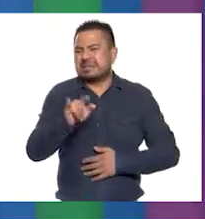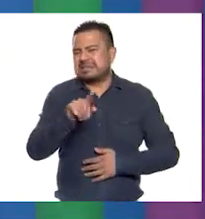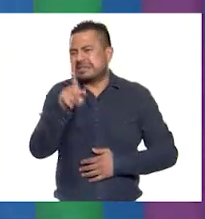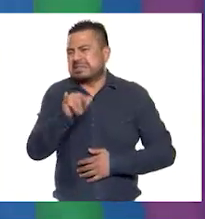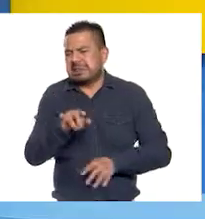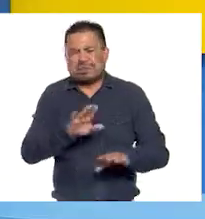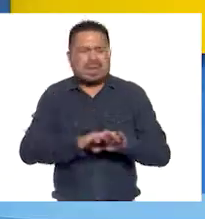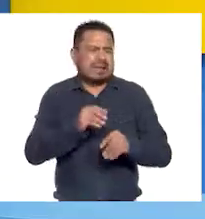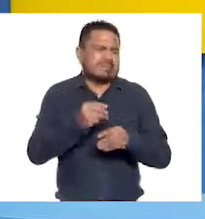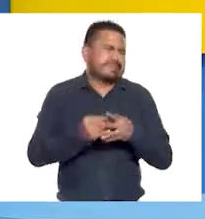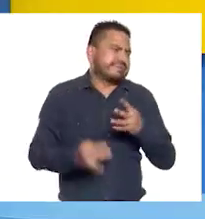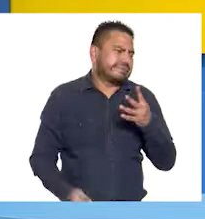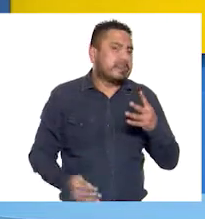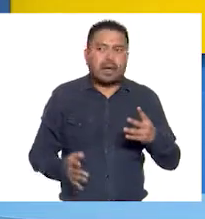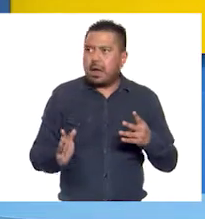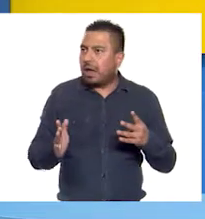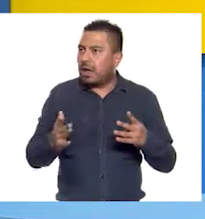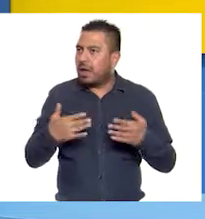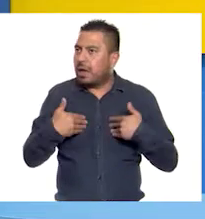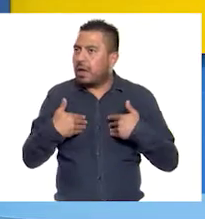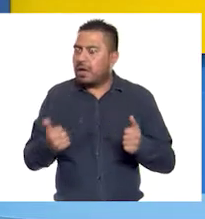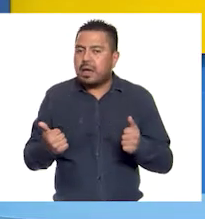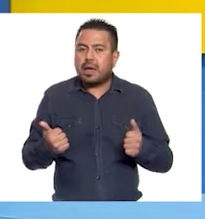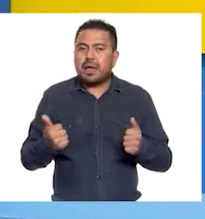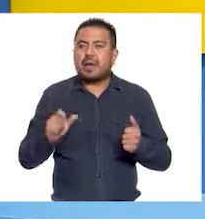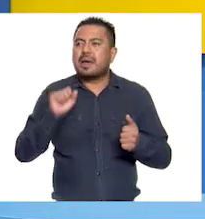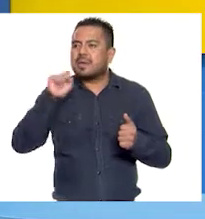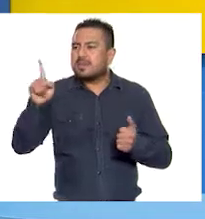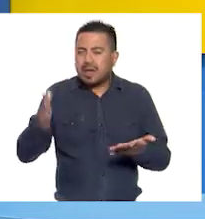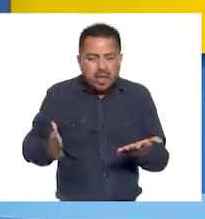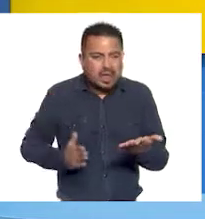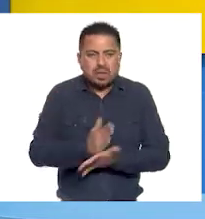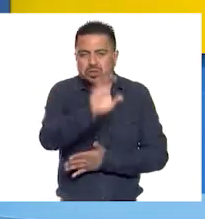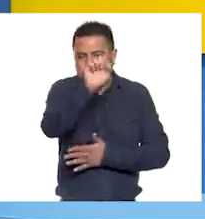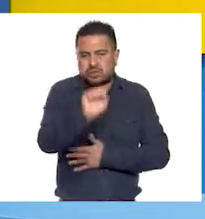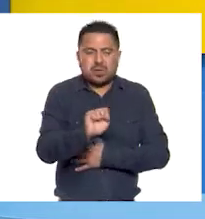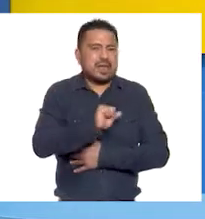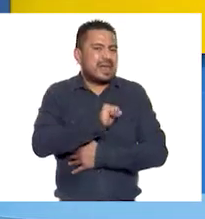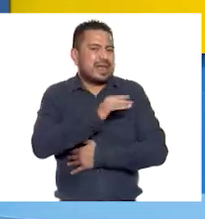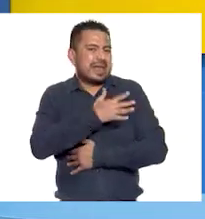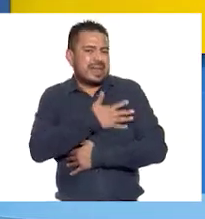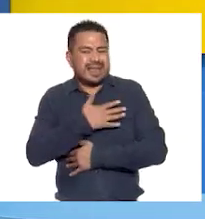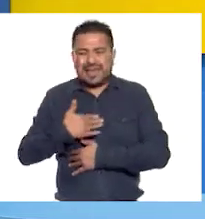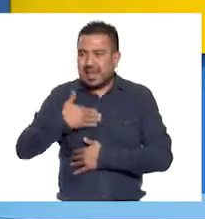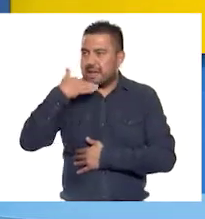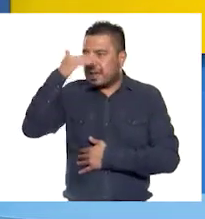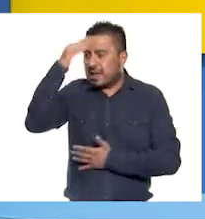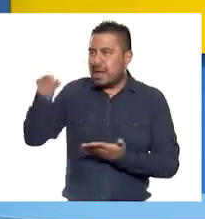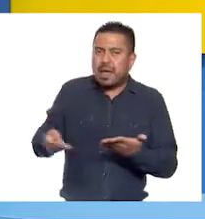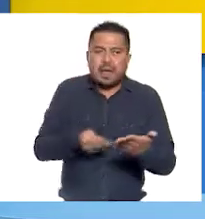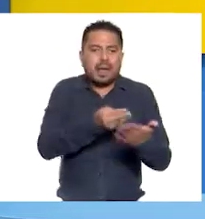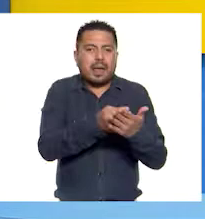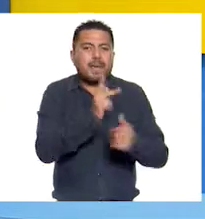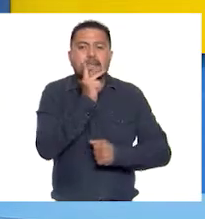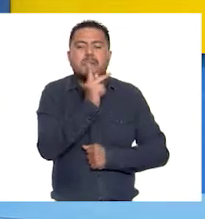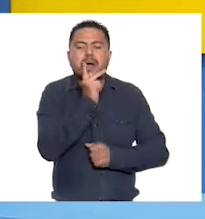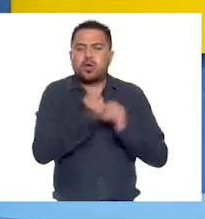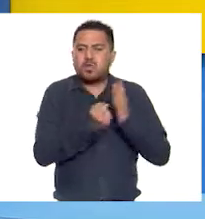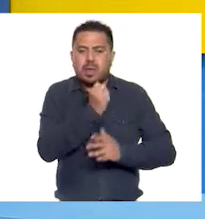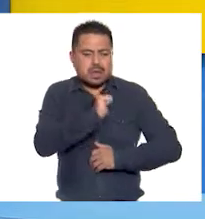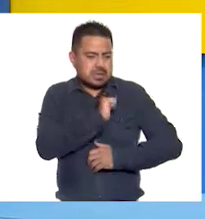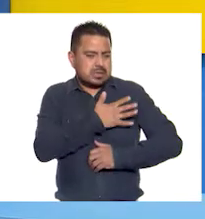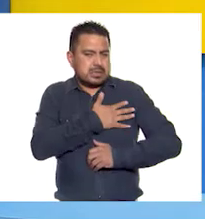muchas otras. ¡Ah, ya entiendo! Al conquistar el sur de España, los árabes introdujeron estas palabras al